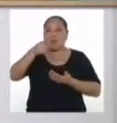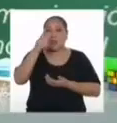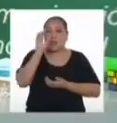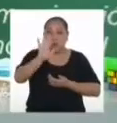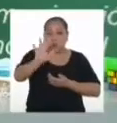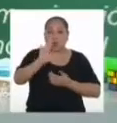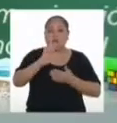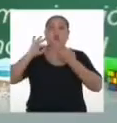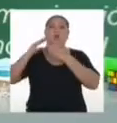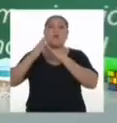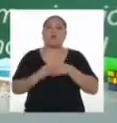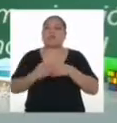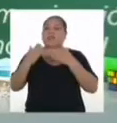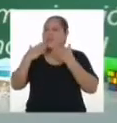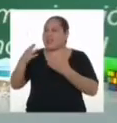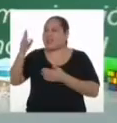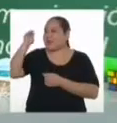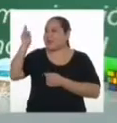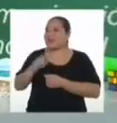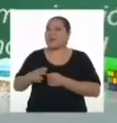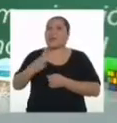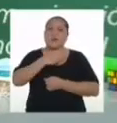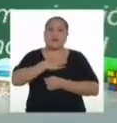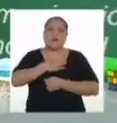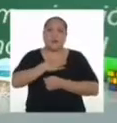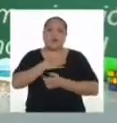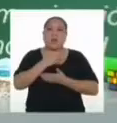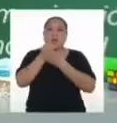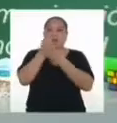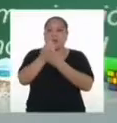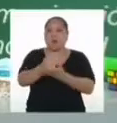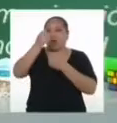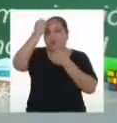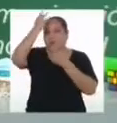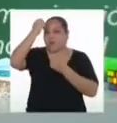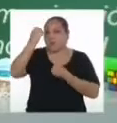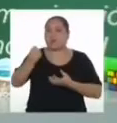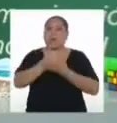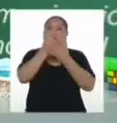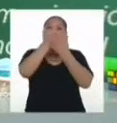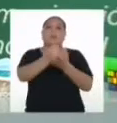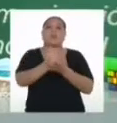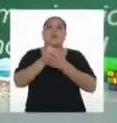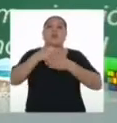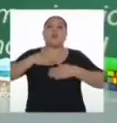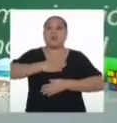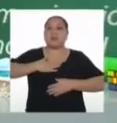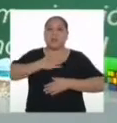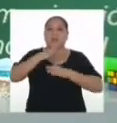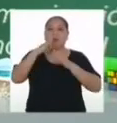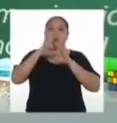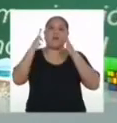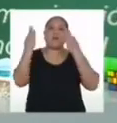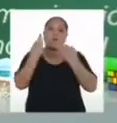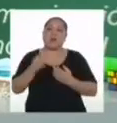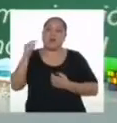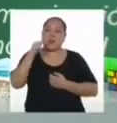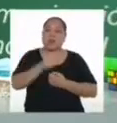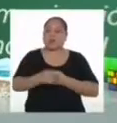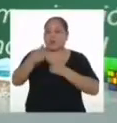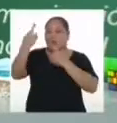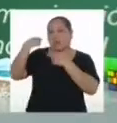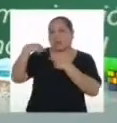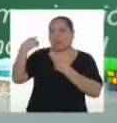tu comunidad. Gracias, profesora. Pero para mí, aportar con información que contribuya con el bienestar de mis familiares y amistades es